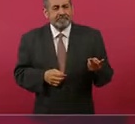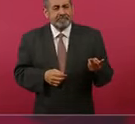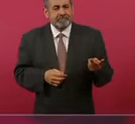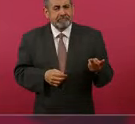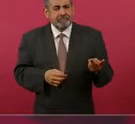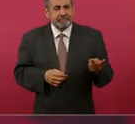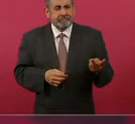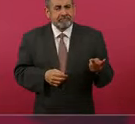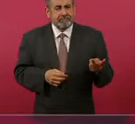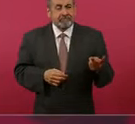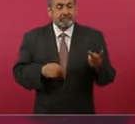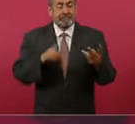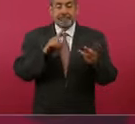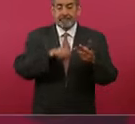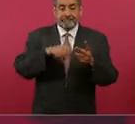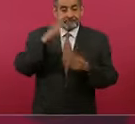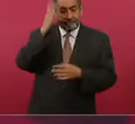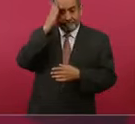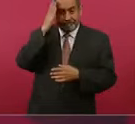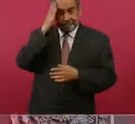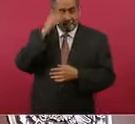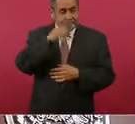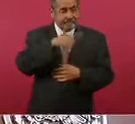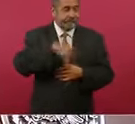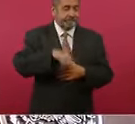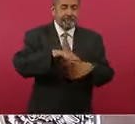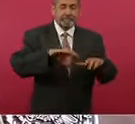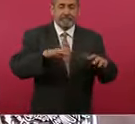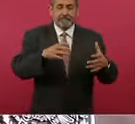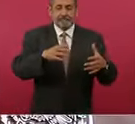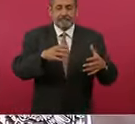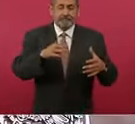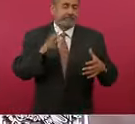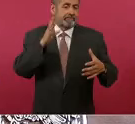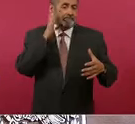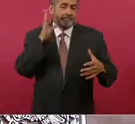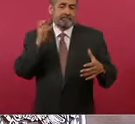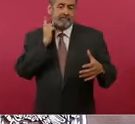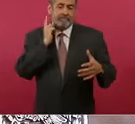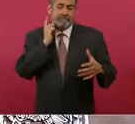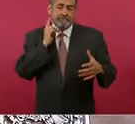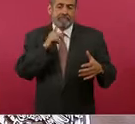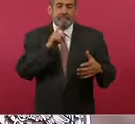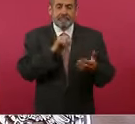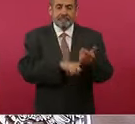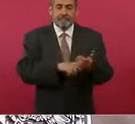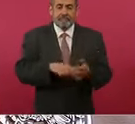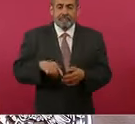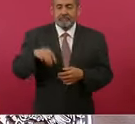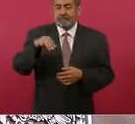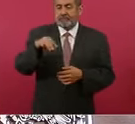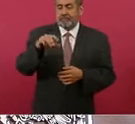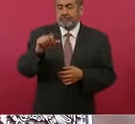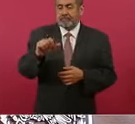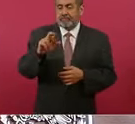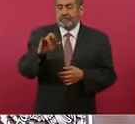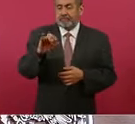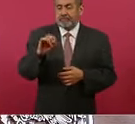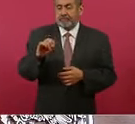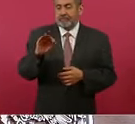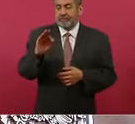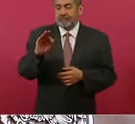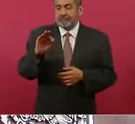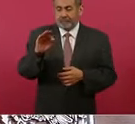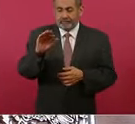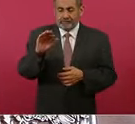y el dirigente del Congreso, de la Cámara de Diputados, era Manlio Fabio Beltrón.